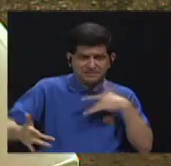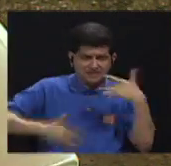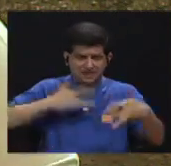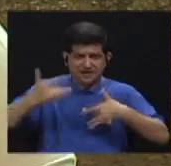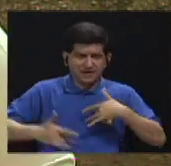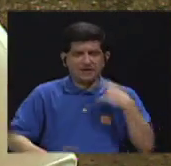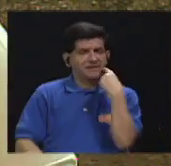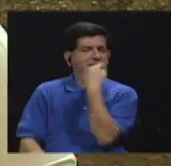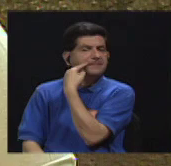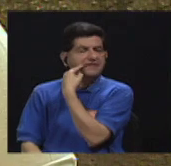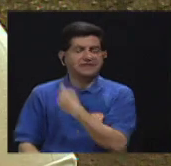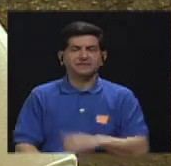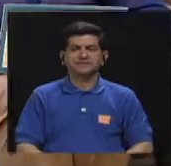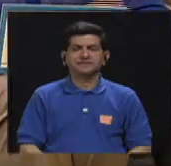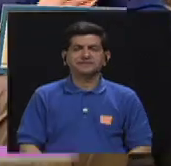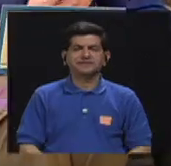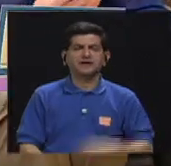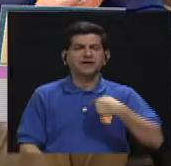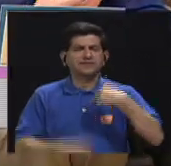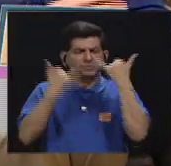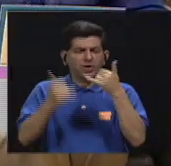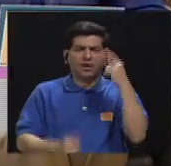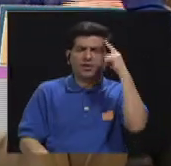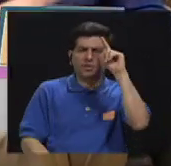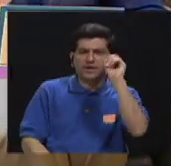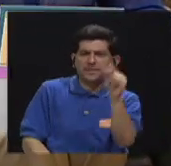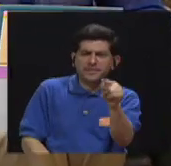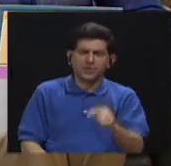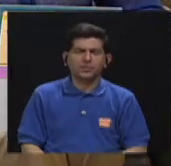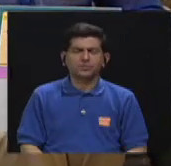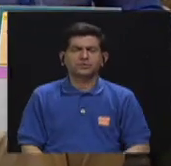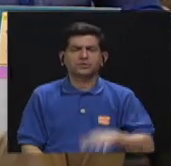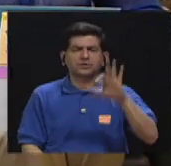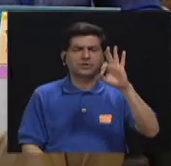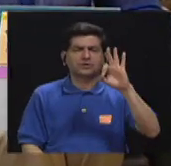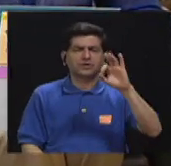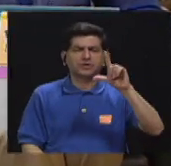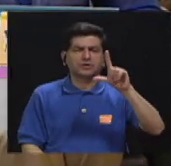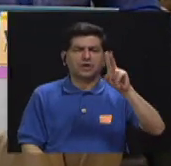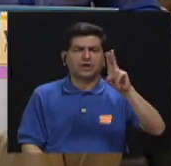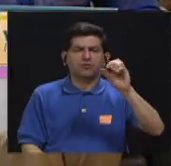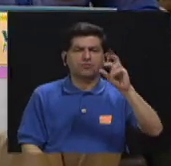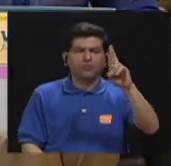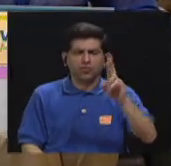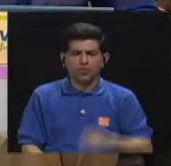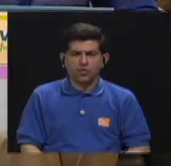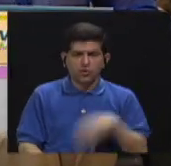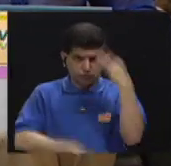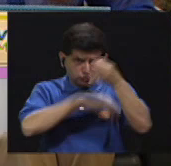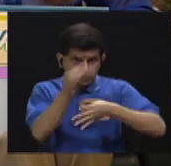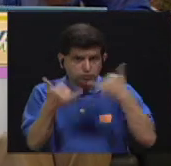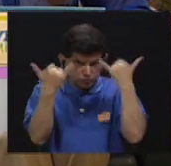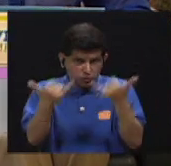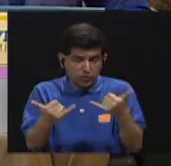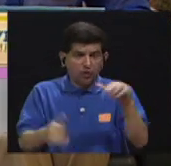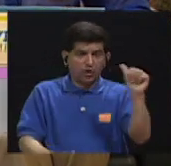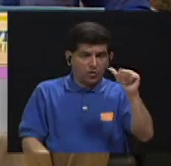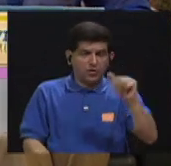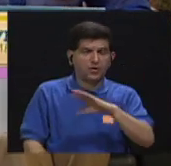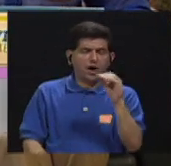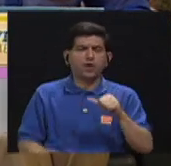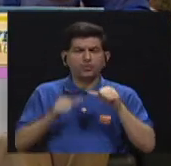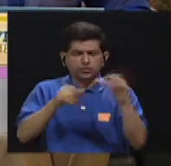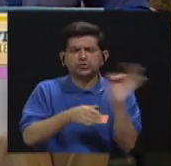sensibilidad dentaria, por así decirlo. Claro. Y me surge ahora también inquietud, ¿qué pasa con el flúor? ¿La arginina viene a sustituir el flúor o el flúor